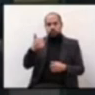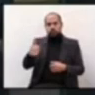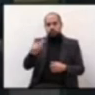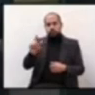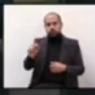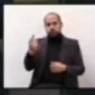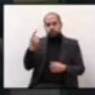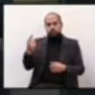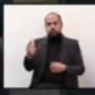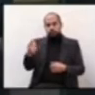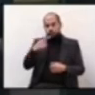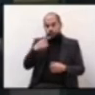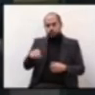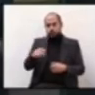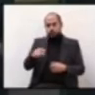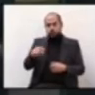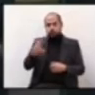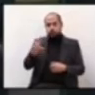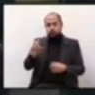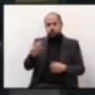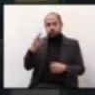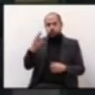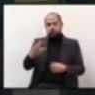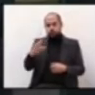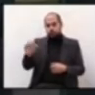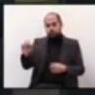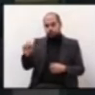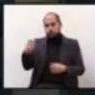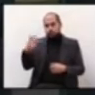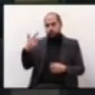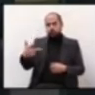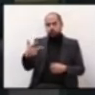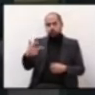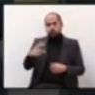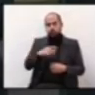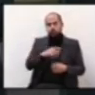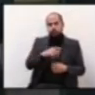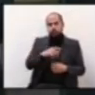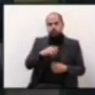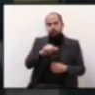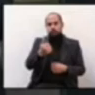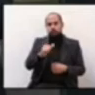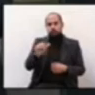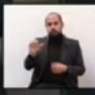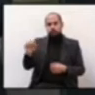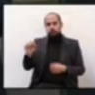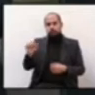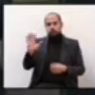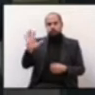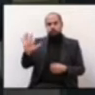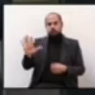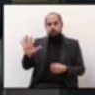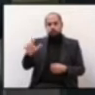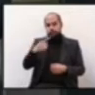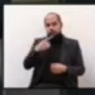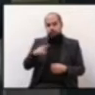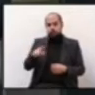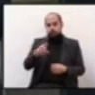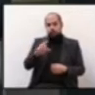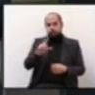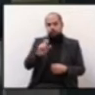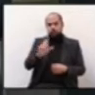con 71 quejas, la ruta 33 con 68 quejas, la ruta 11 con 65 quejas, la